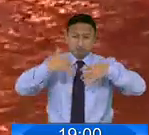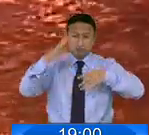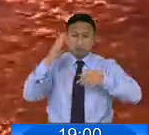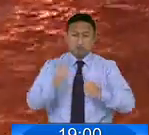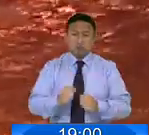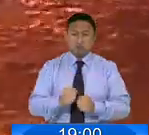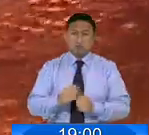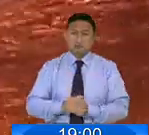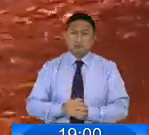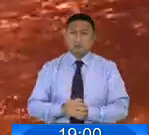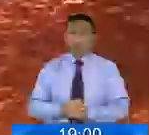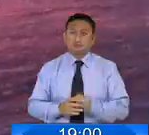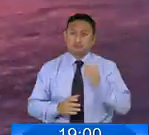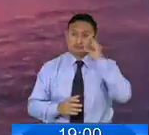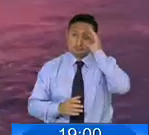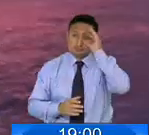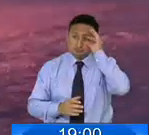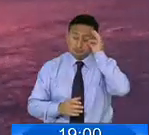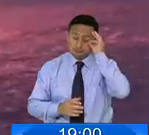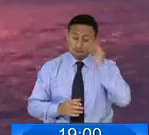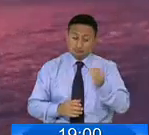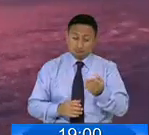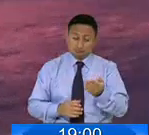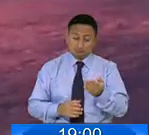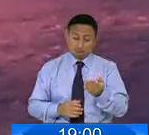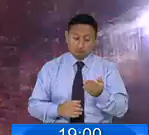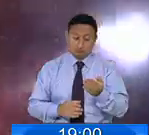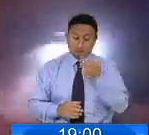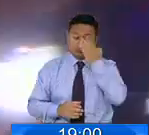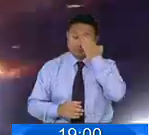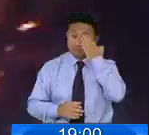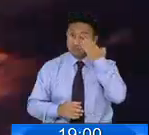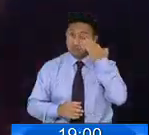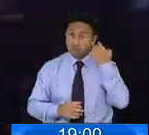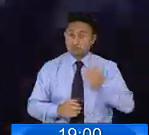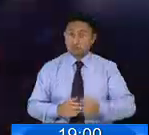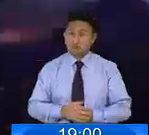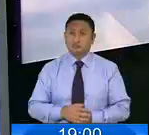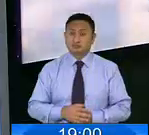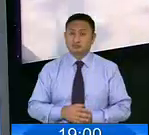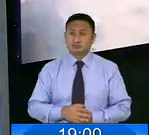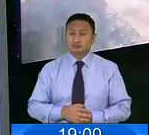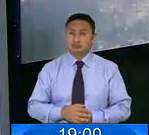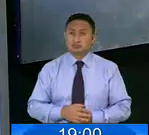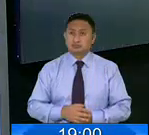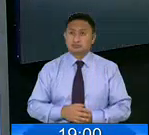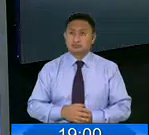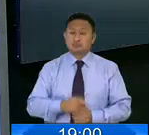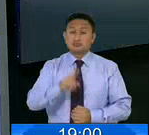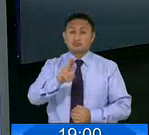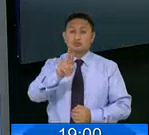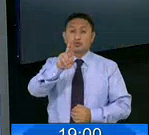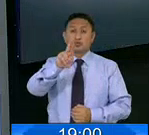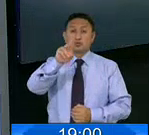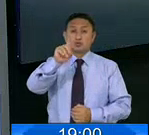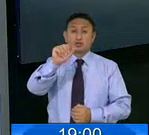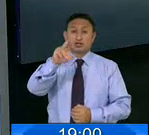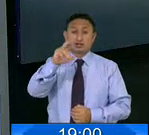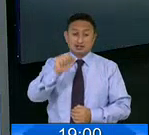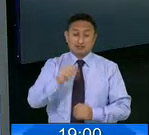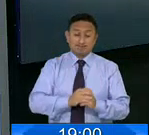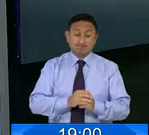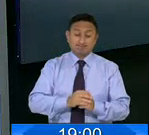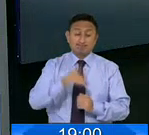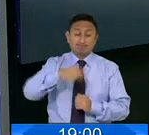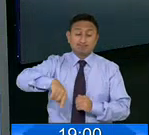lluvia más fuerte del año, informó Celeste Dueñas. En Urdaneta, provincia de Los Ríos, un